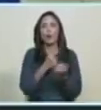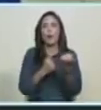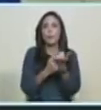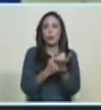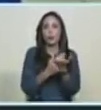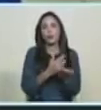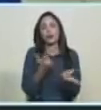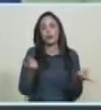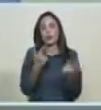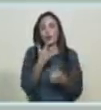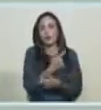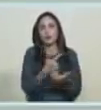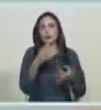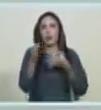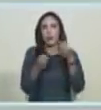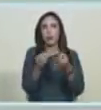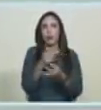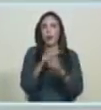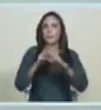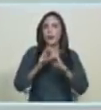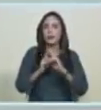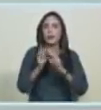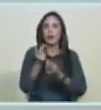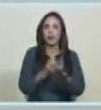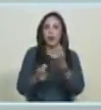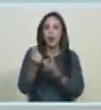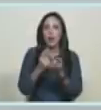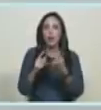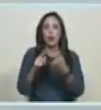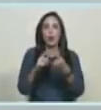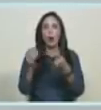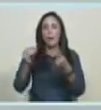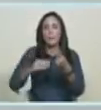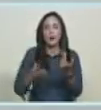respaldo para solicitar créditos,